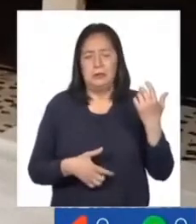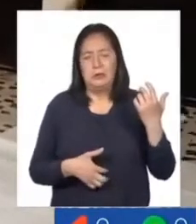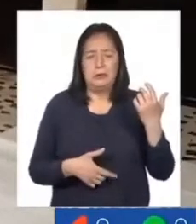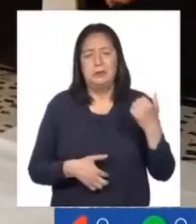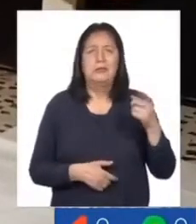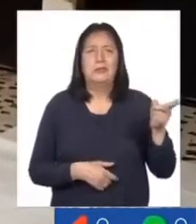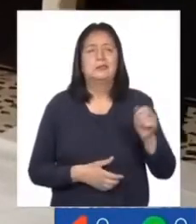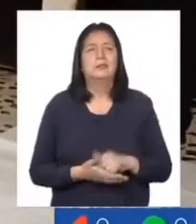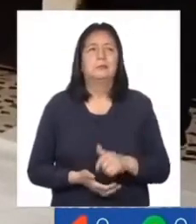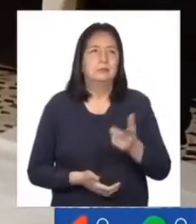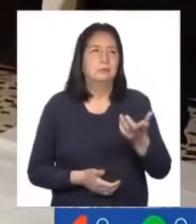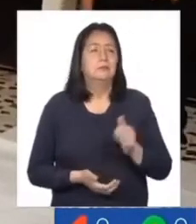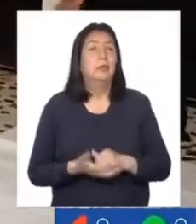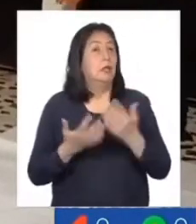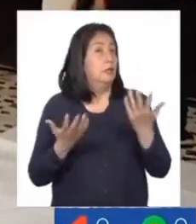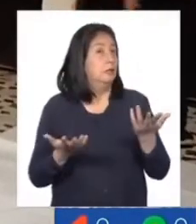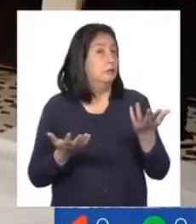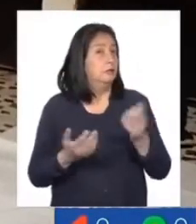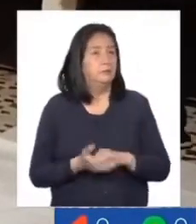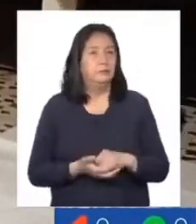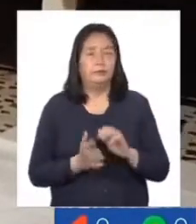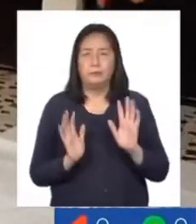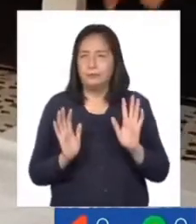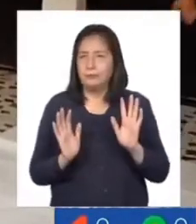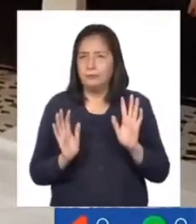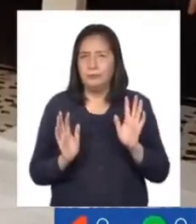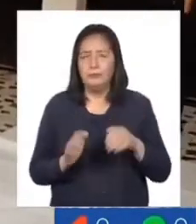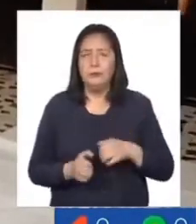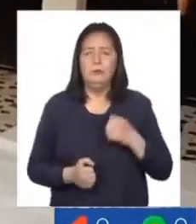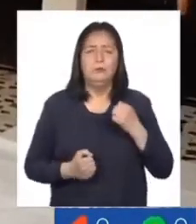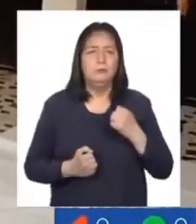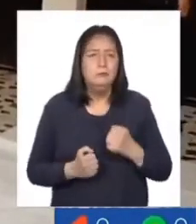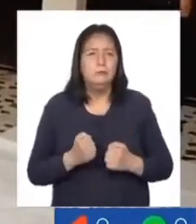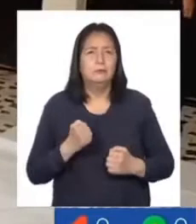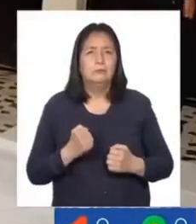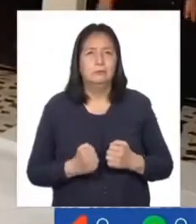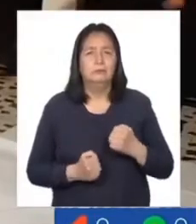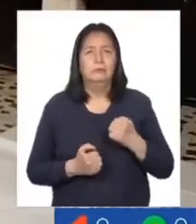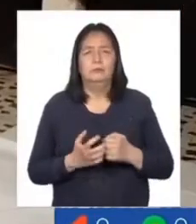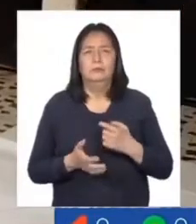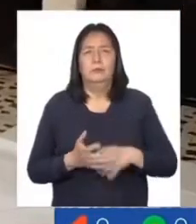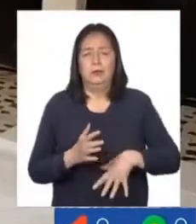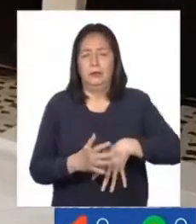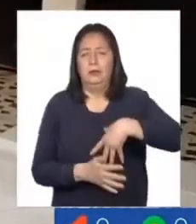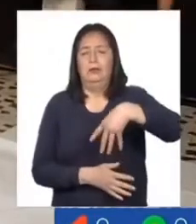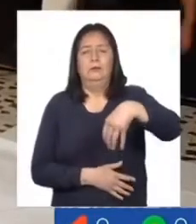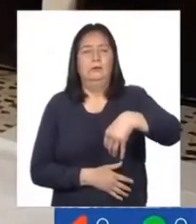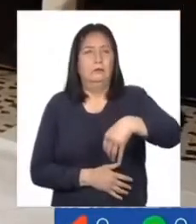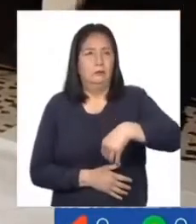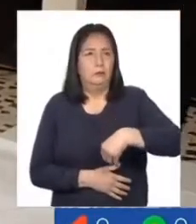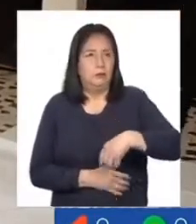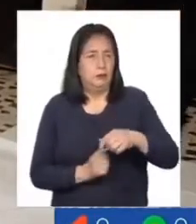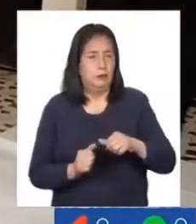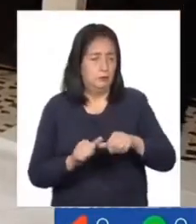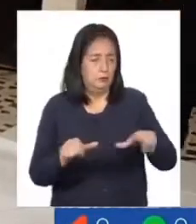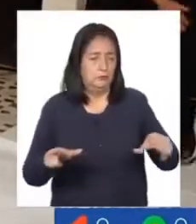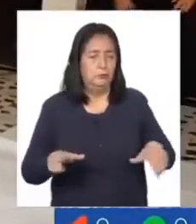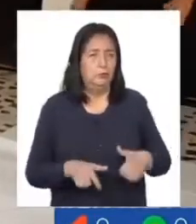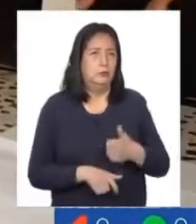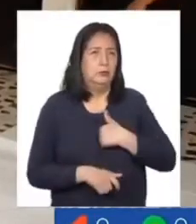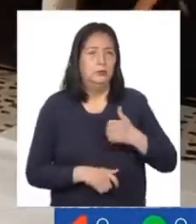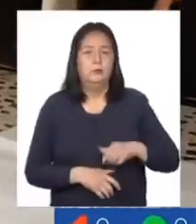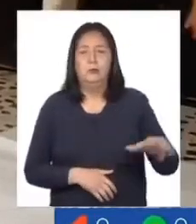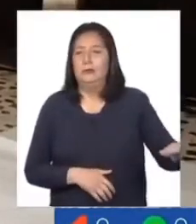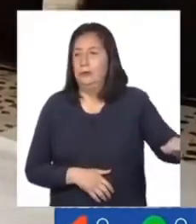Estaba tocando la guitarra. Estaba tocando su guitarra. Ahora, vamos a trotar fuera de nuestro espacio personal, que vendría a ser